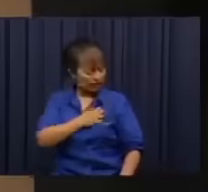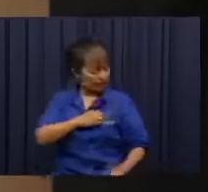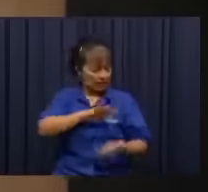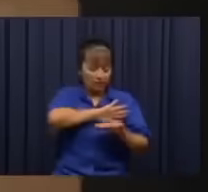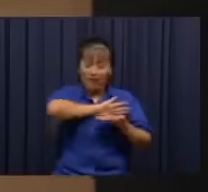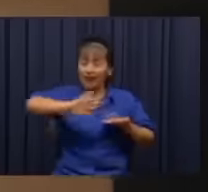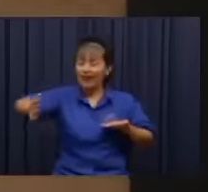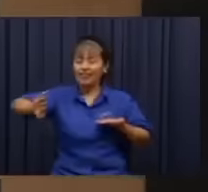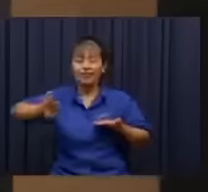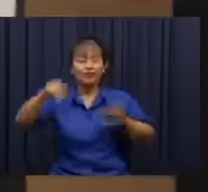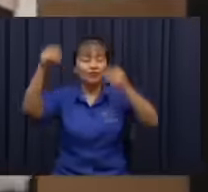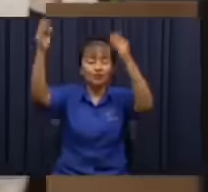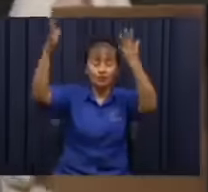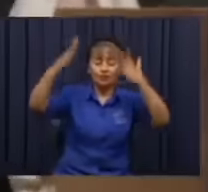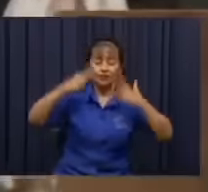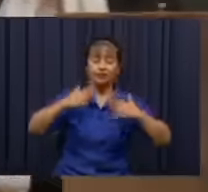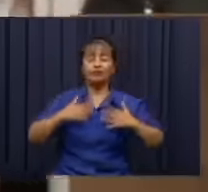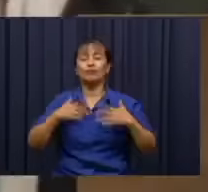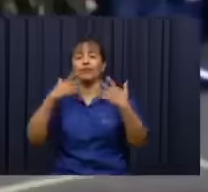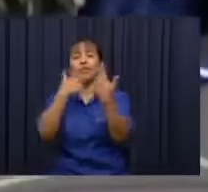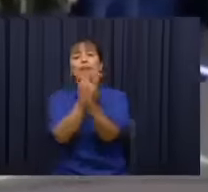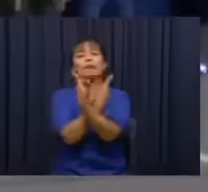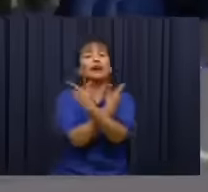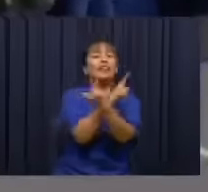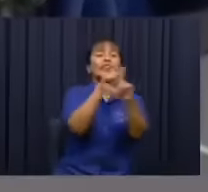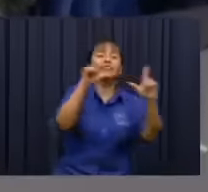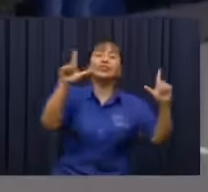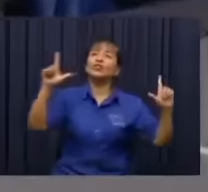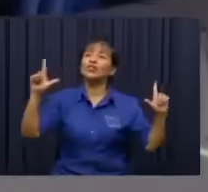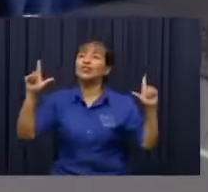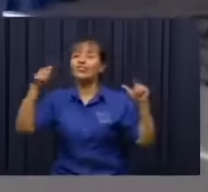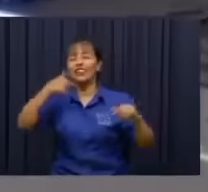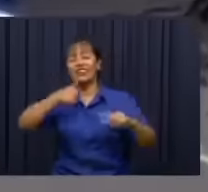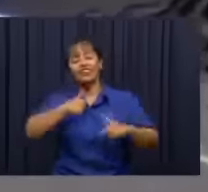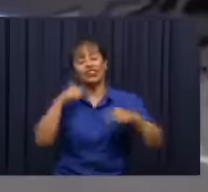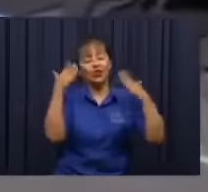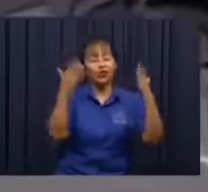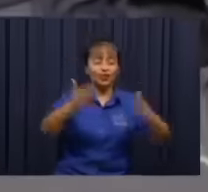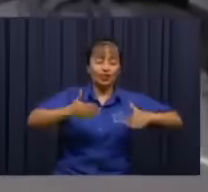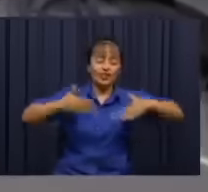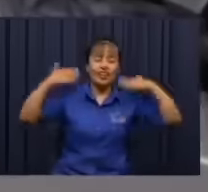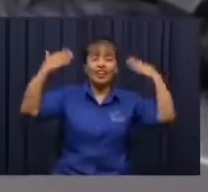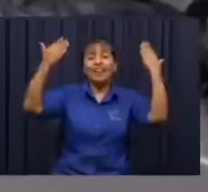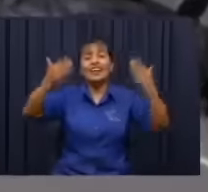pues ha llevado todo mi dolor, me ha hecho libre.